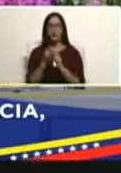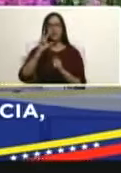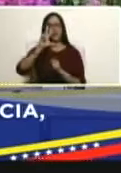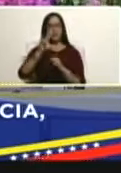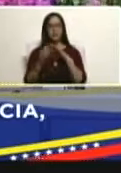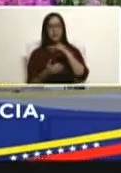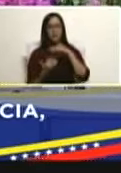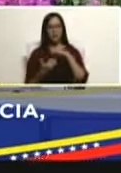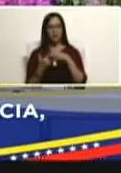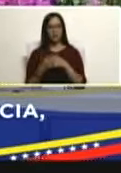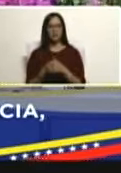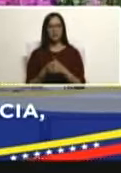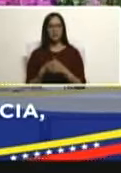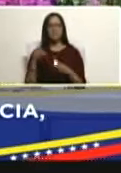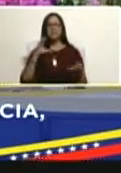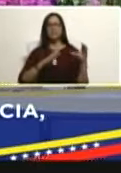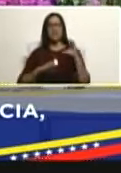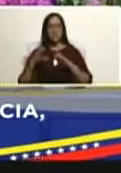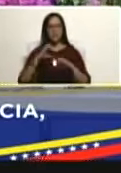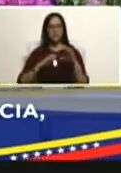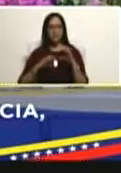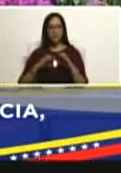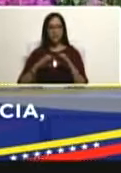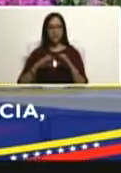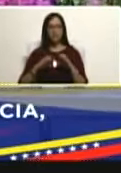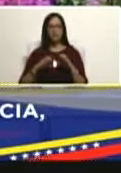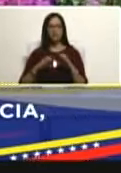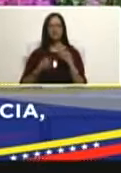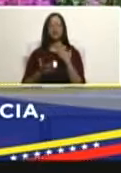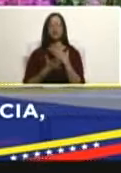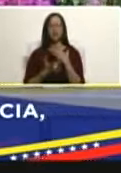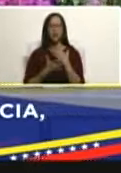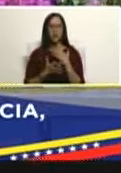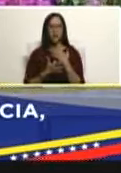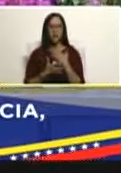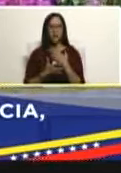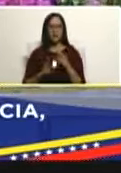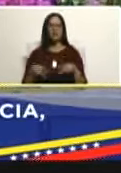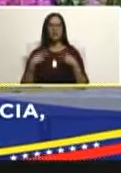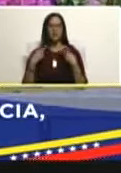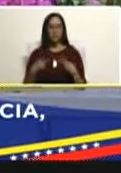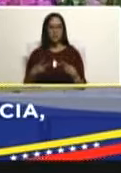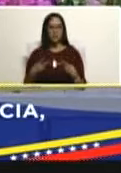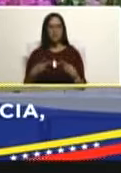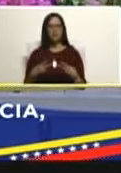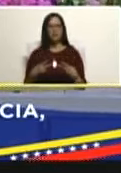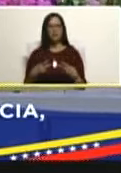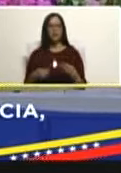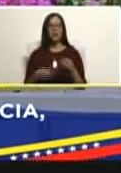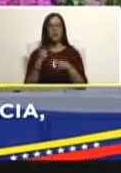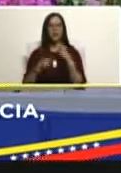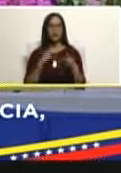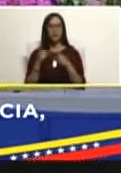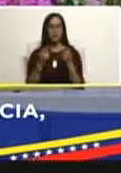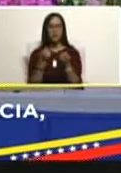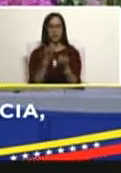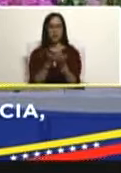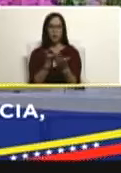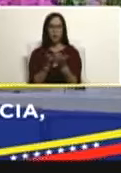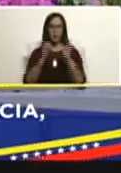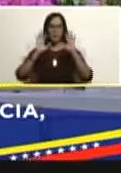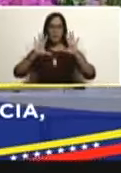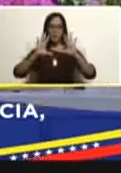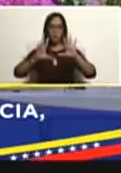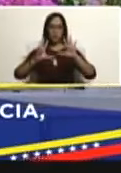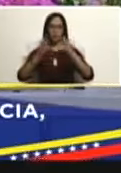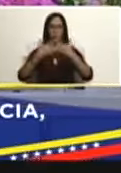vértice, ciencia, tecnología e innovación para la producción, la economía, 18 motores.